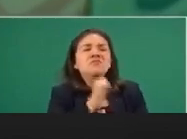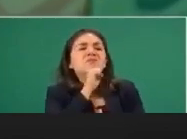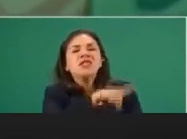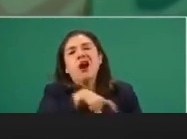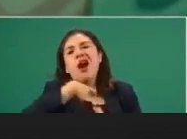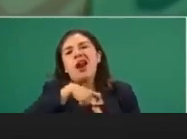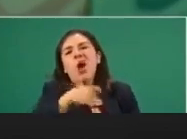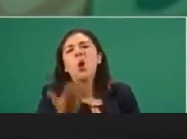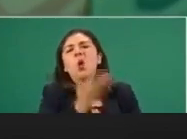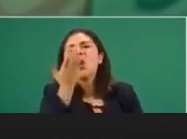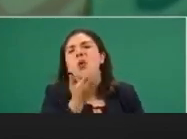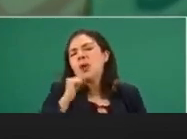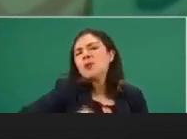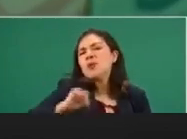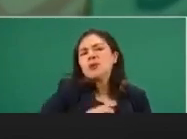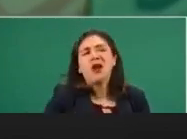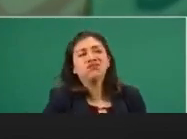¿no?